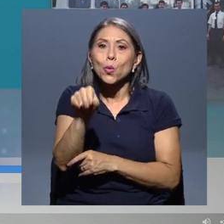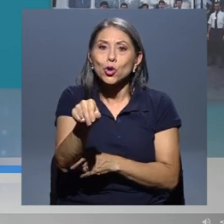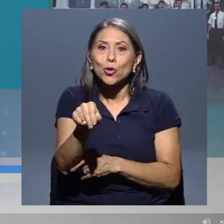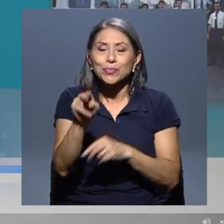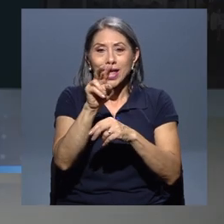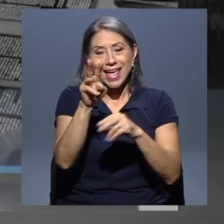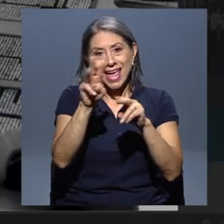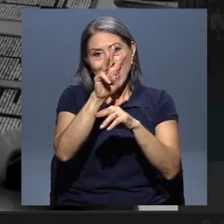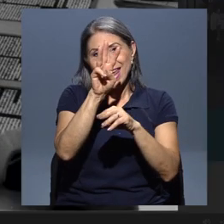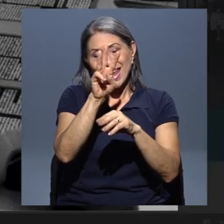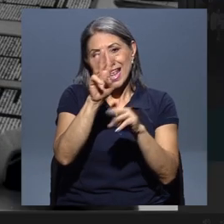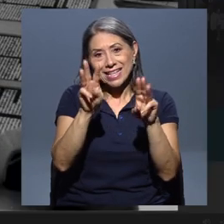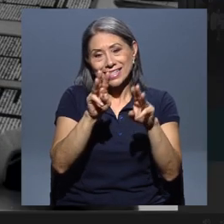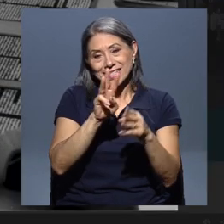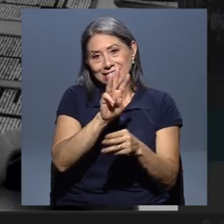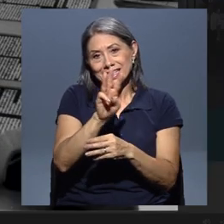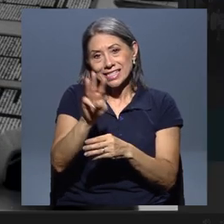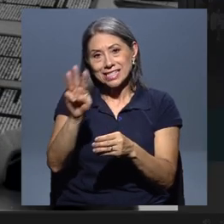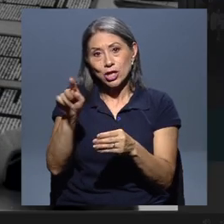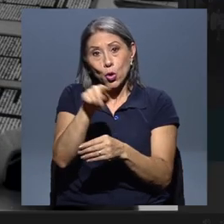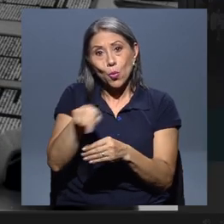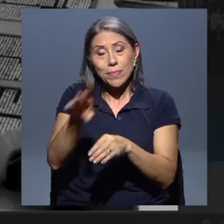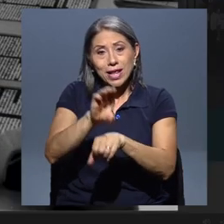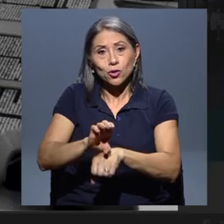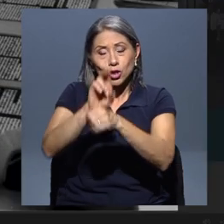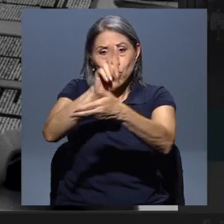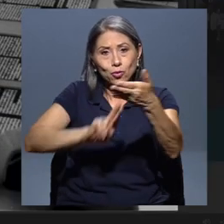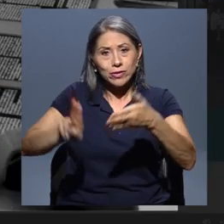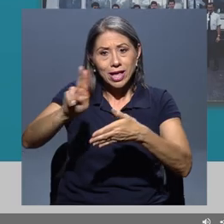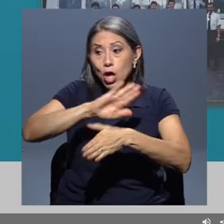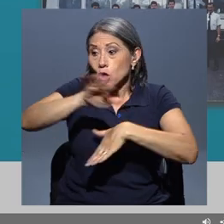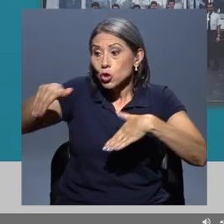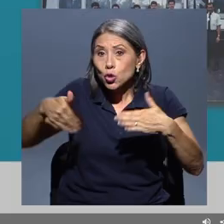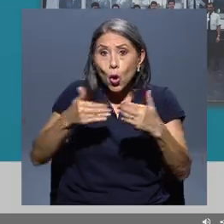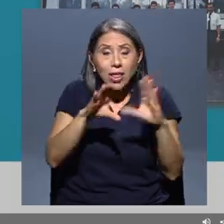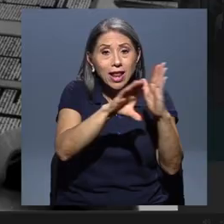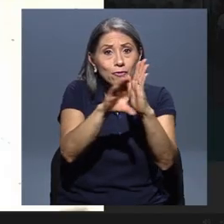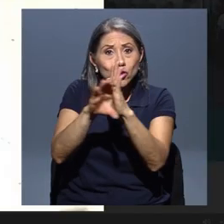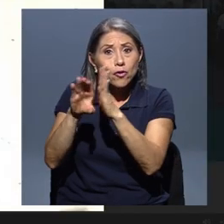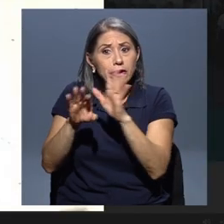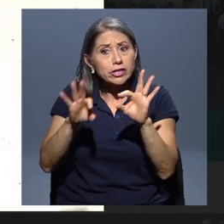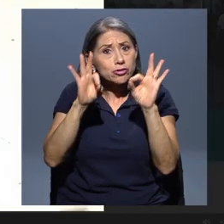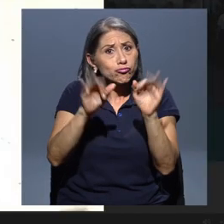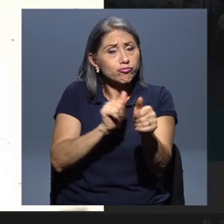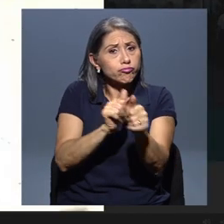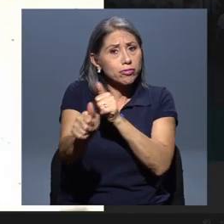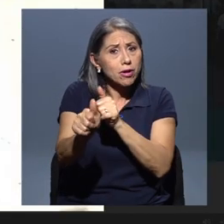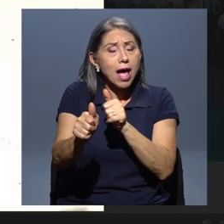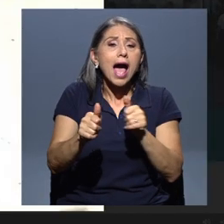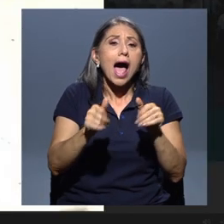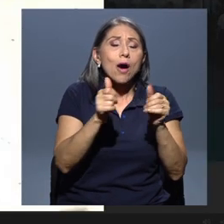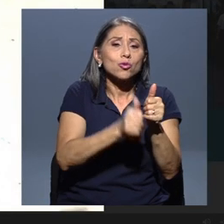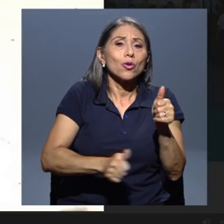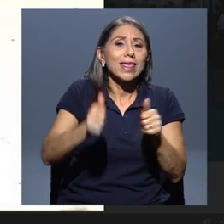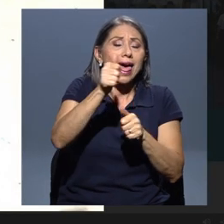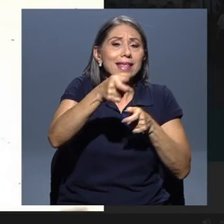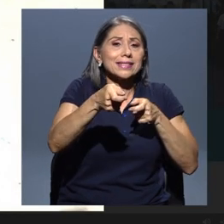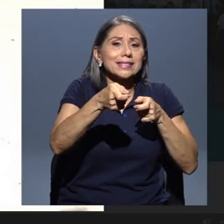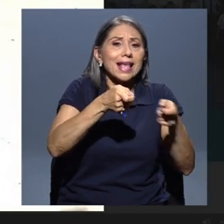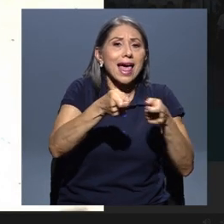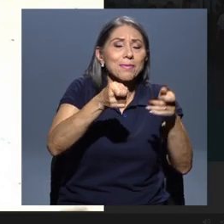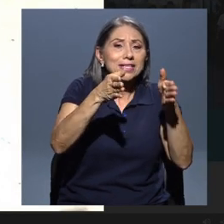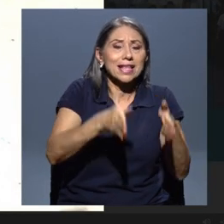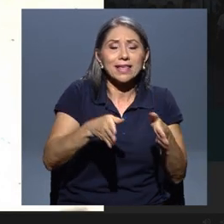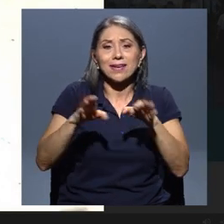las fotografías fueron aportadas por diferentes unidades académicas y administrativas. Tuvimos la oportunidad